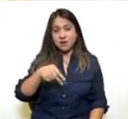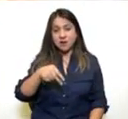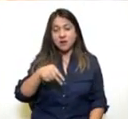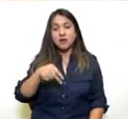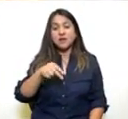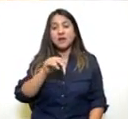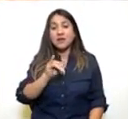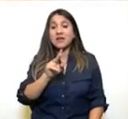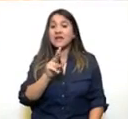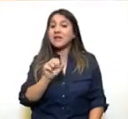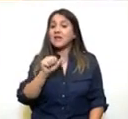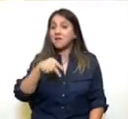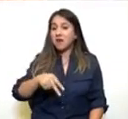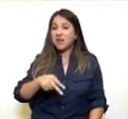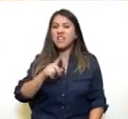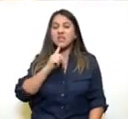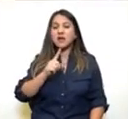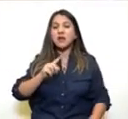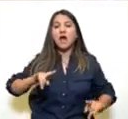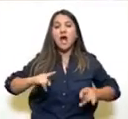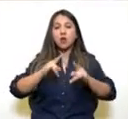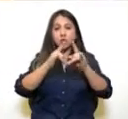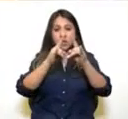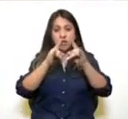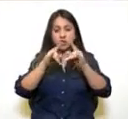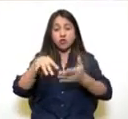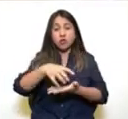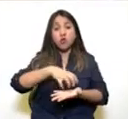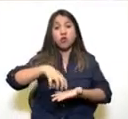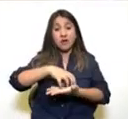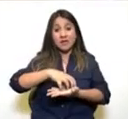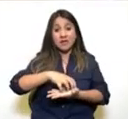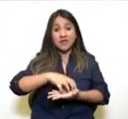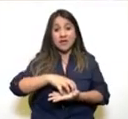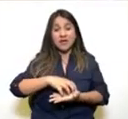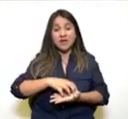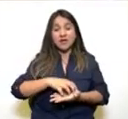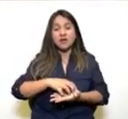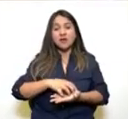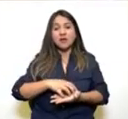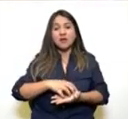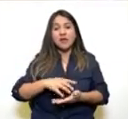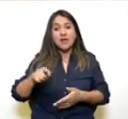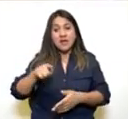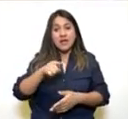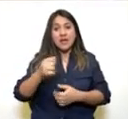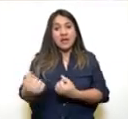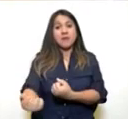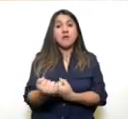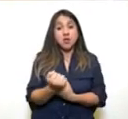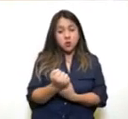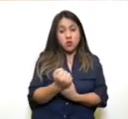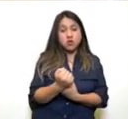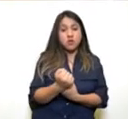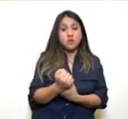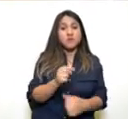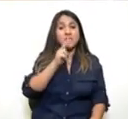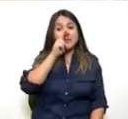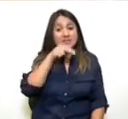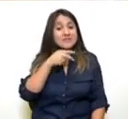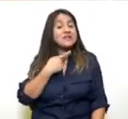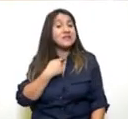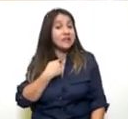que es un arquitecto urbanista quien me ayudó de forma desinteresada